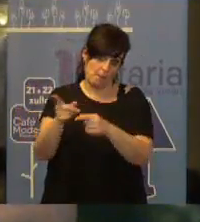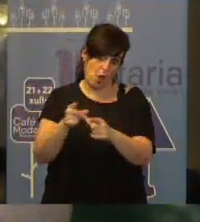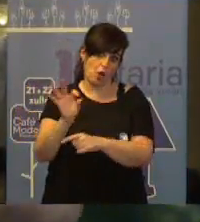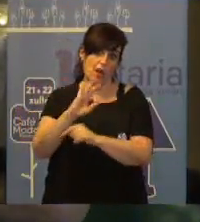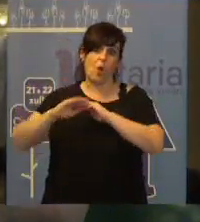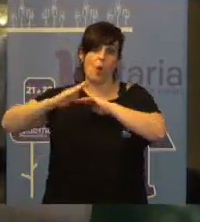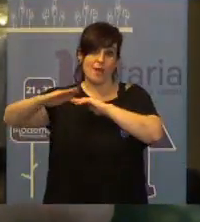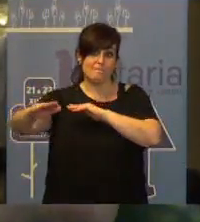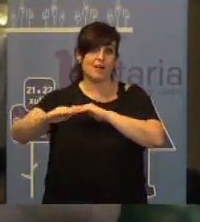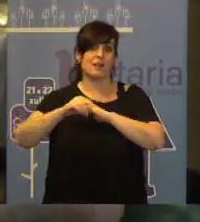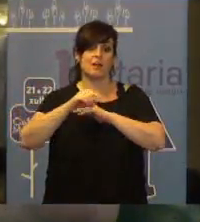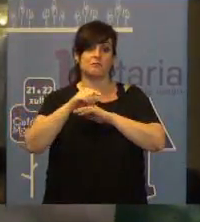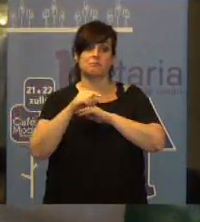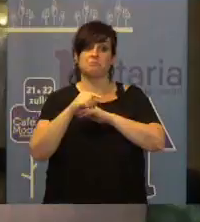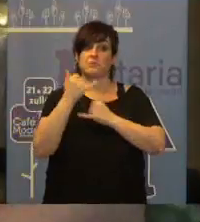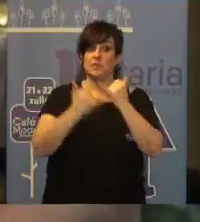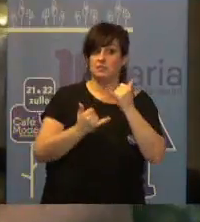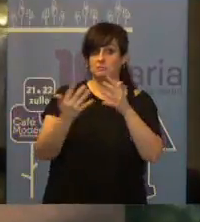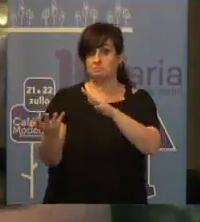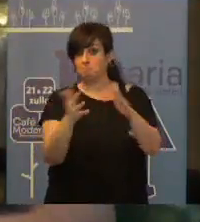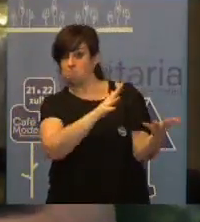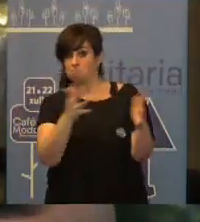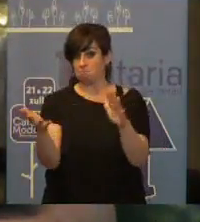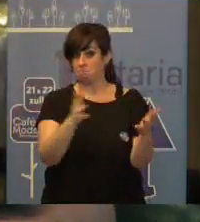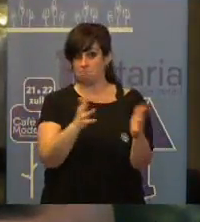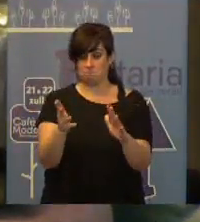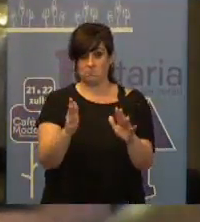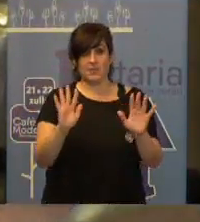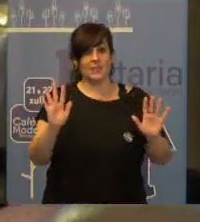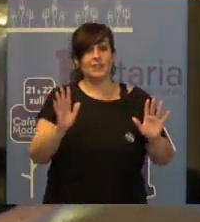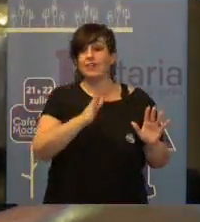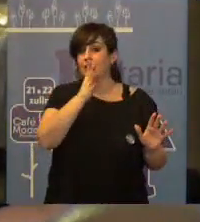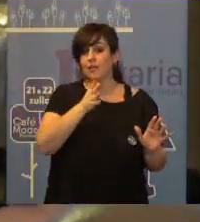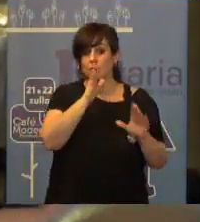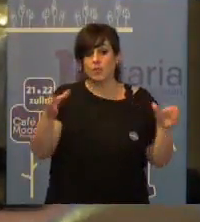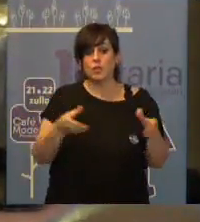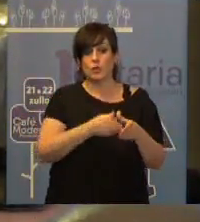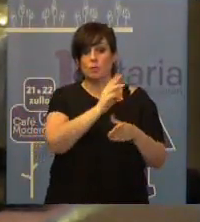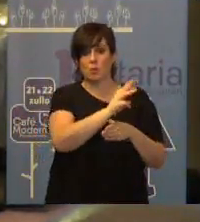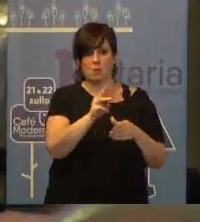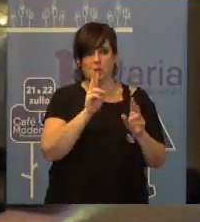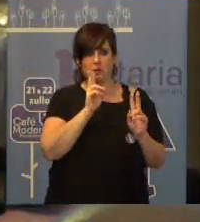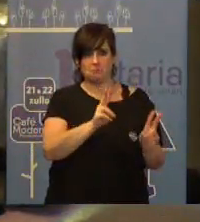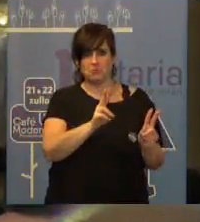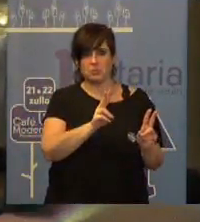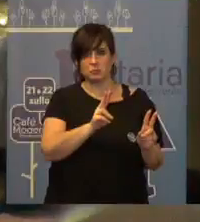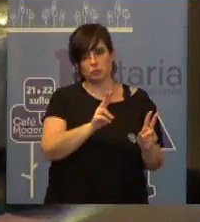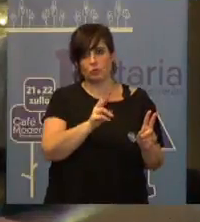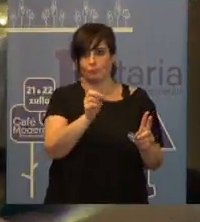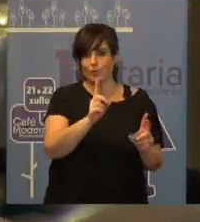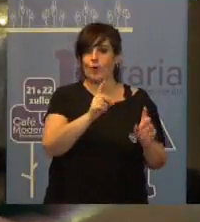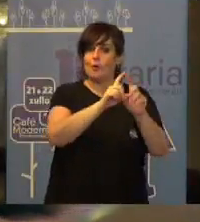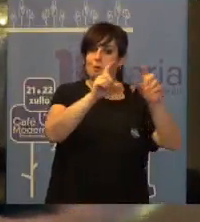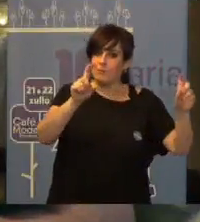Marea, pois son así. Que sucede? Que o PP non é que teña a hexemonía electoral, solo. Ten os empresarios, ten